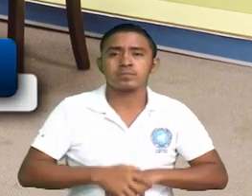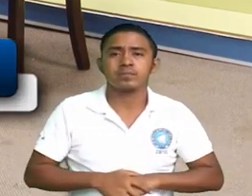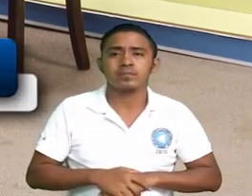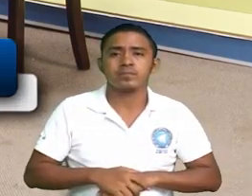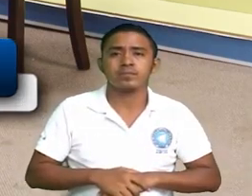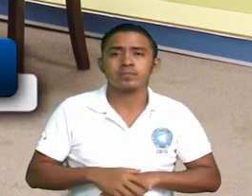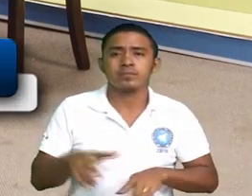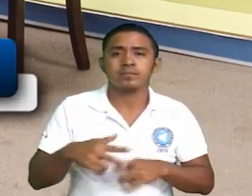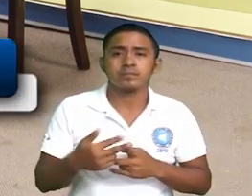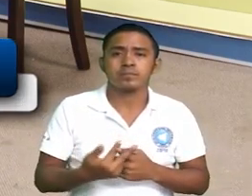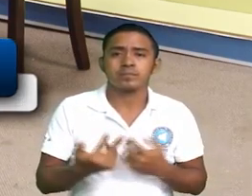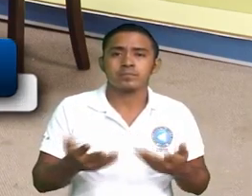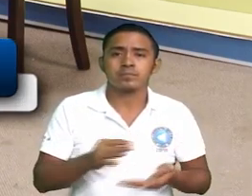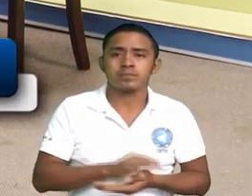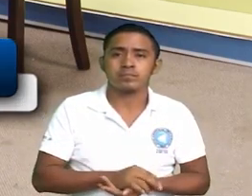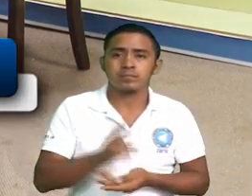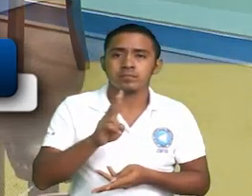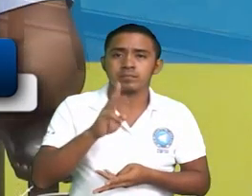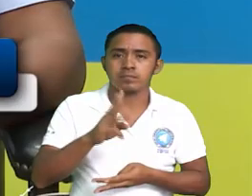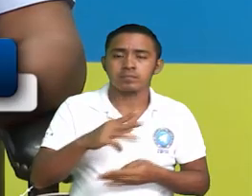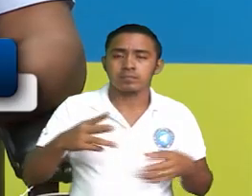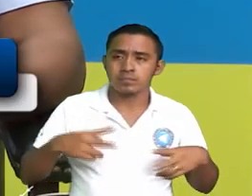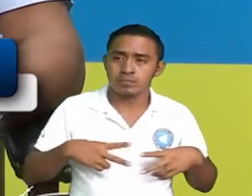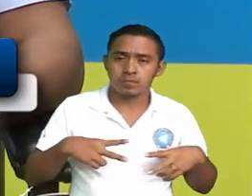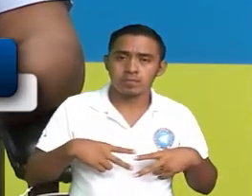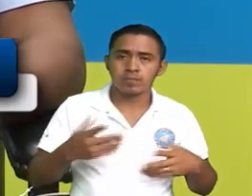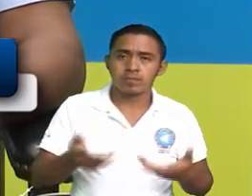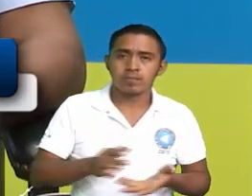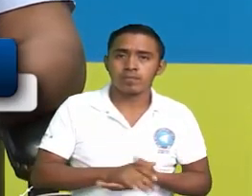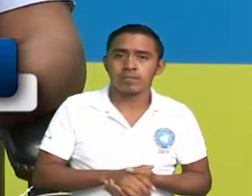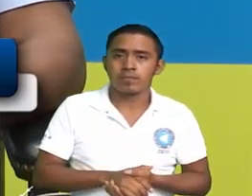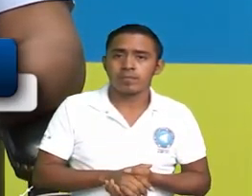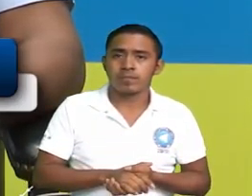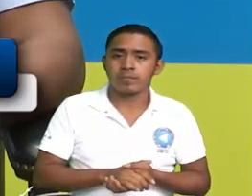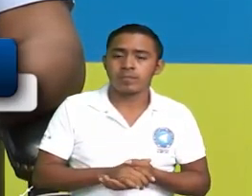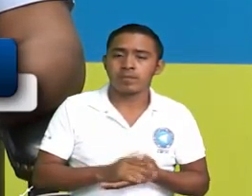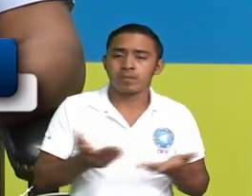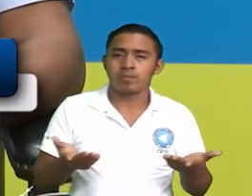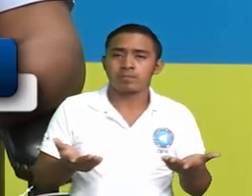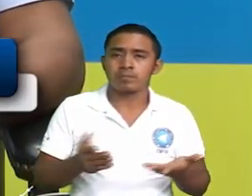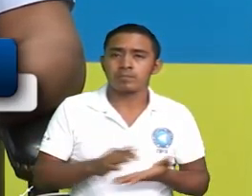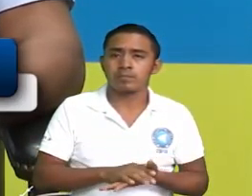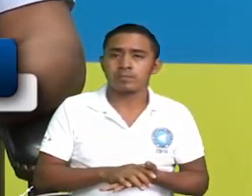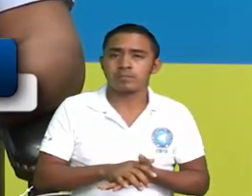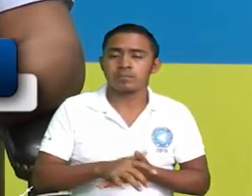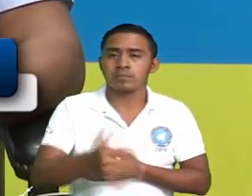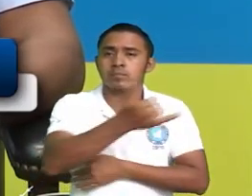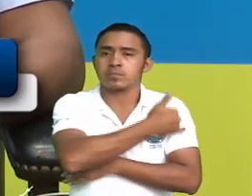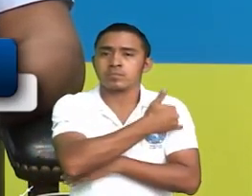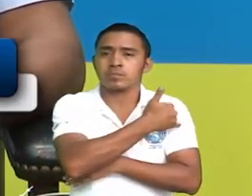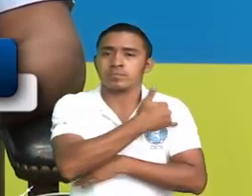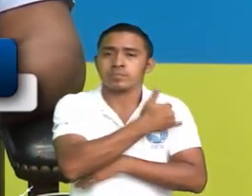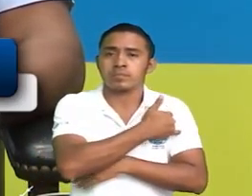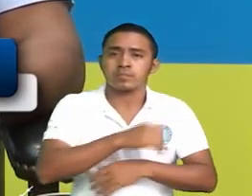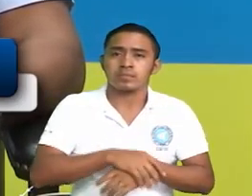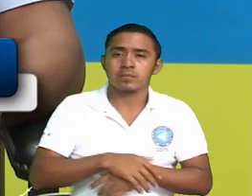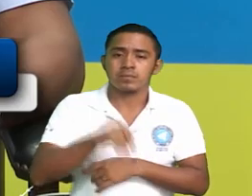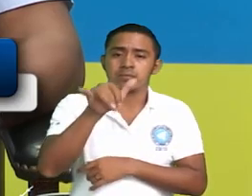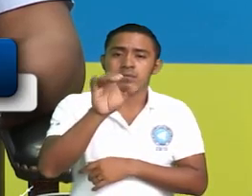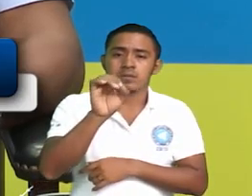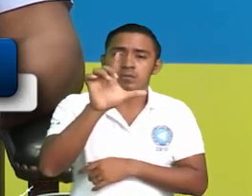Vacunación, que inició el 23 de abril, si no mal recuerdo, en el centro, en el hospitalito